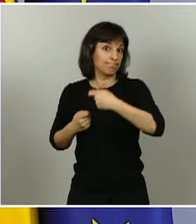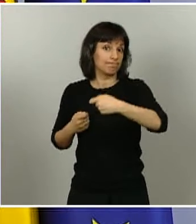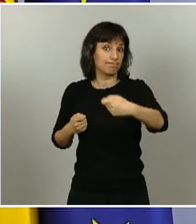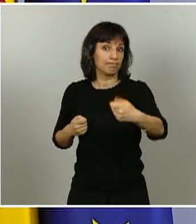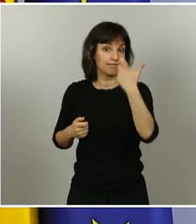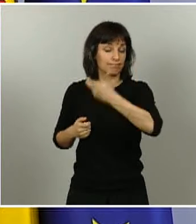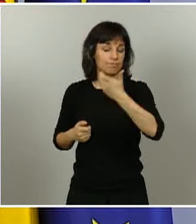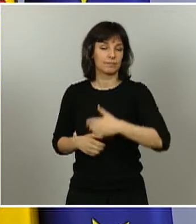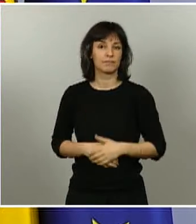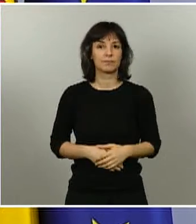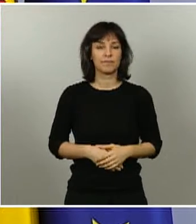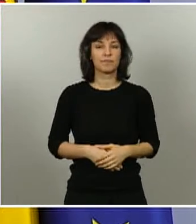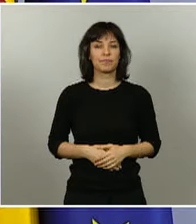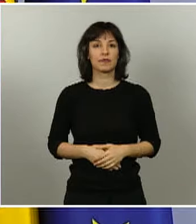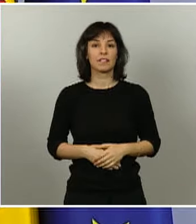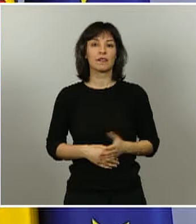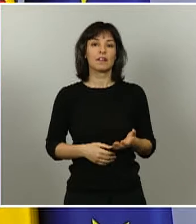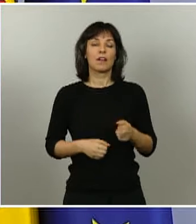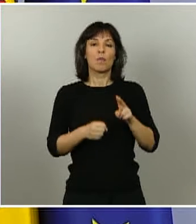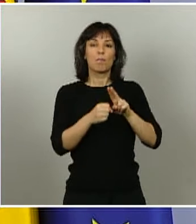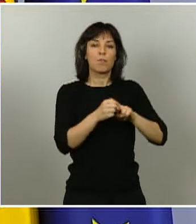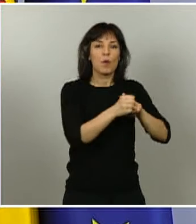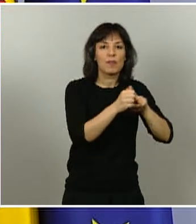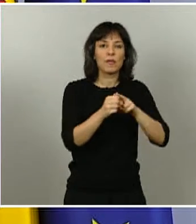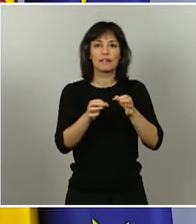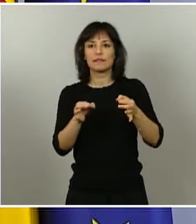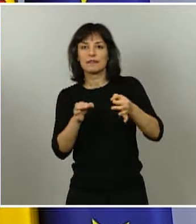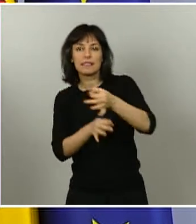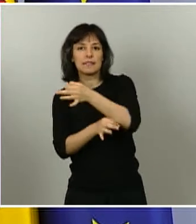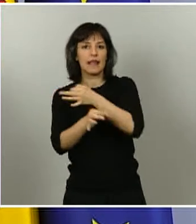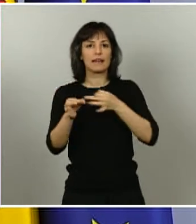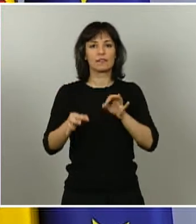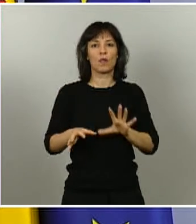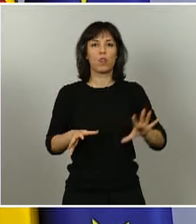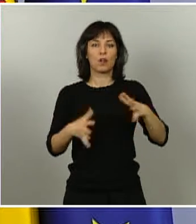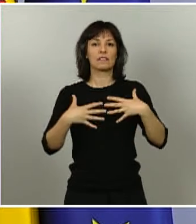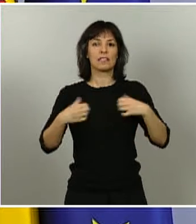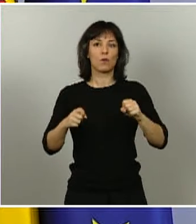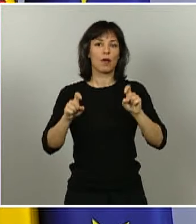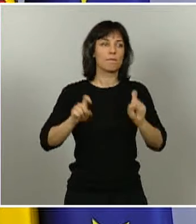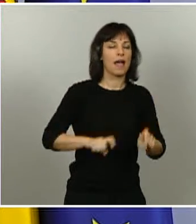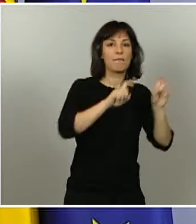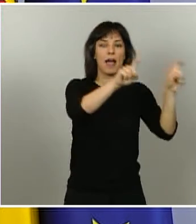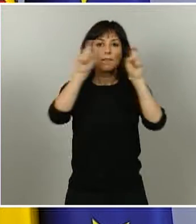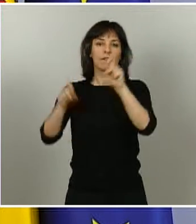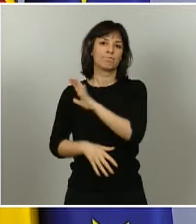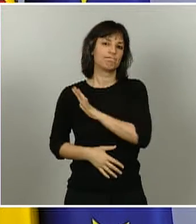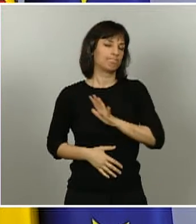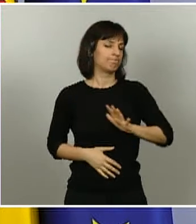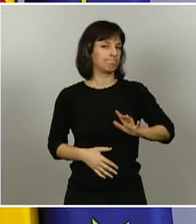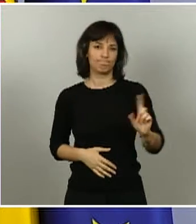unidades territoriales, bien sean provincias, bien sean islas, bien sean zonas de salud, de momento no está permitida la movilidad entre